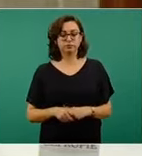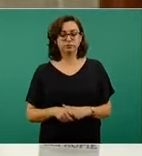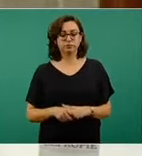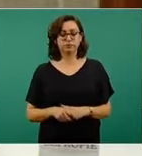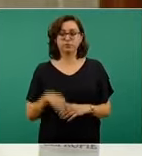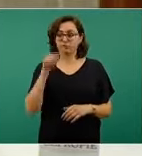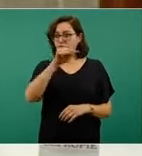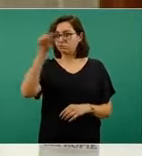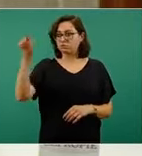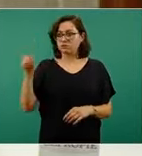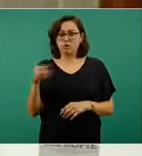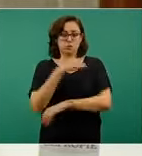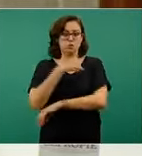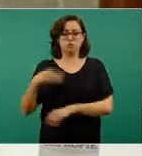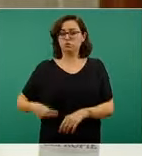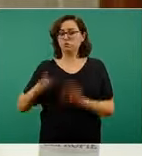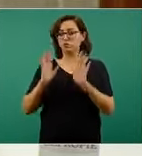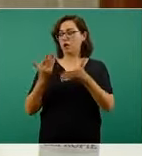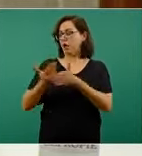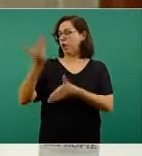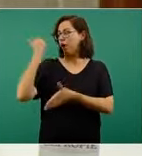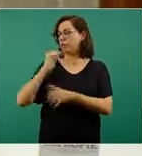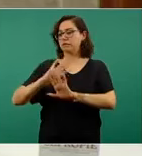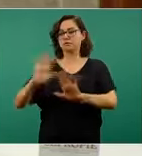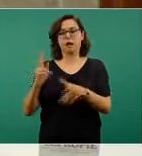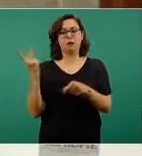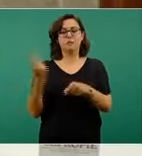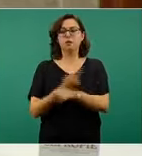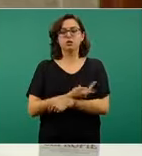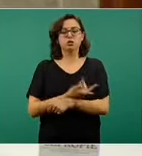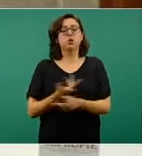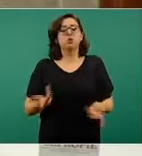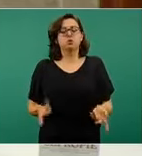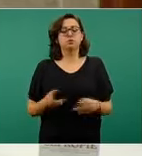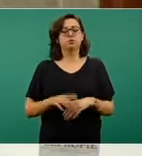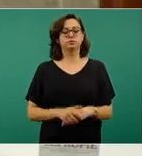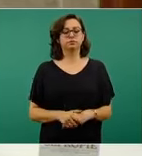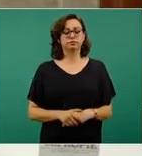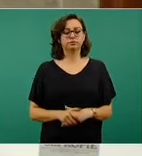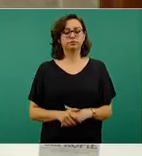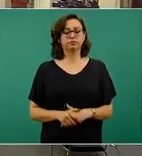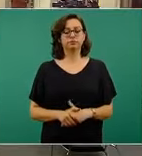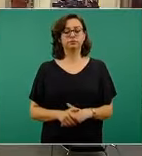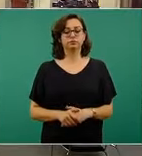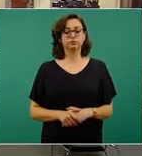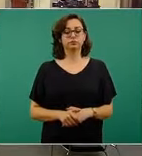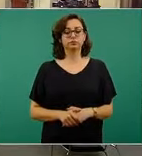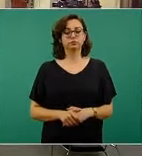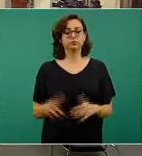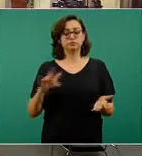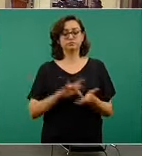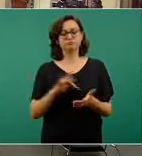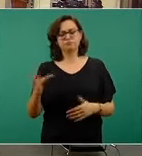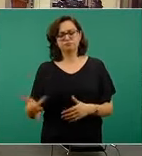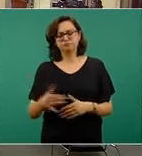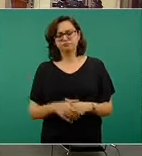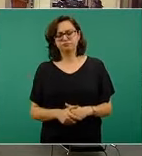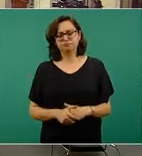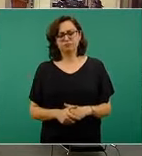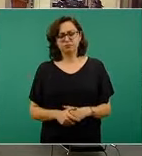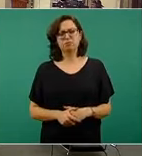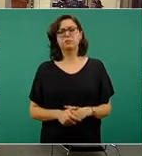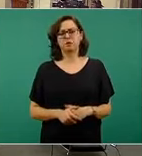municipios donde ya no alcanzaron estas personas adultas mayores? Gracias por la pregunta. También